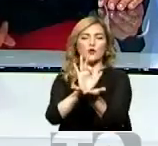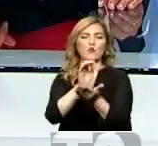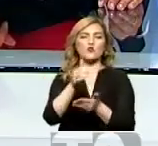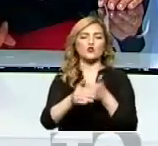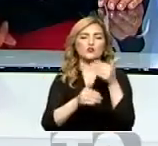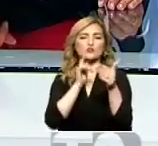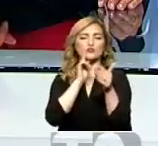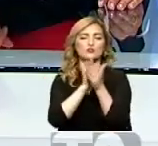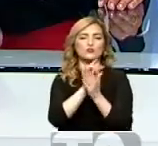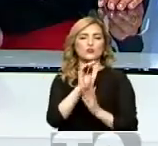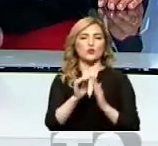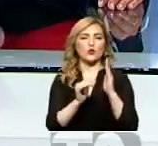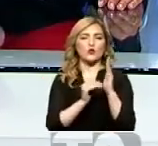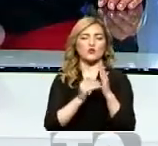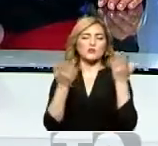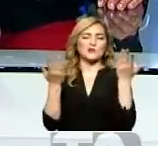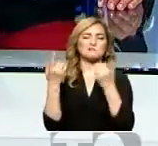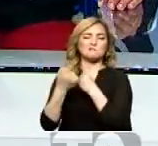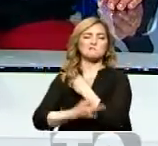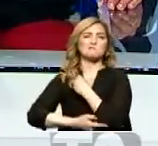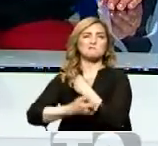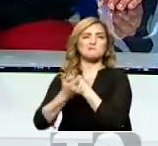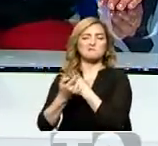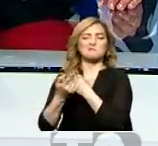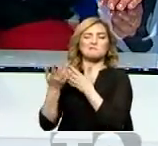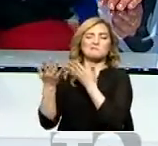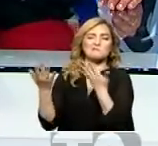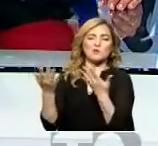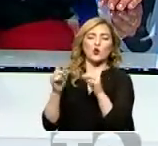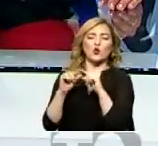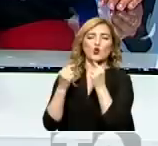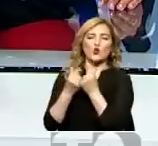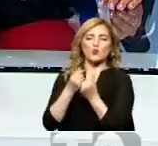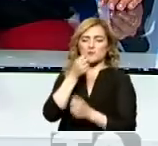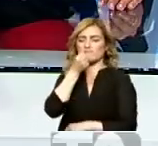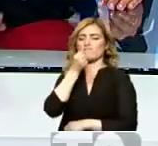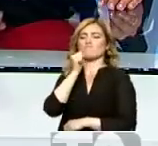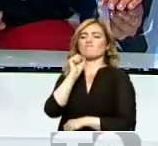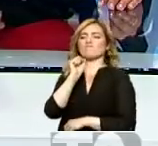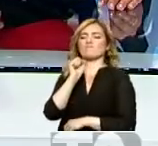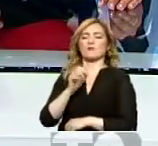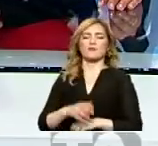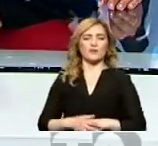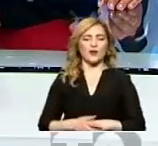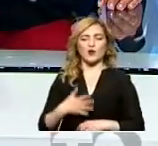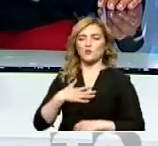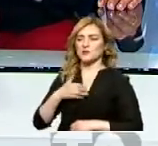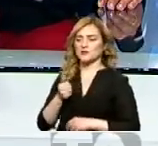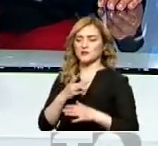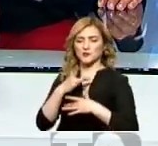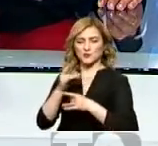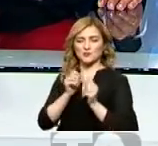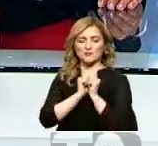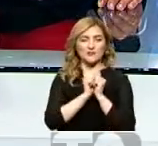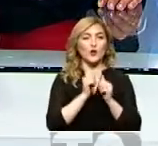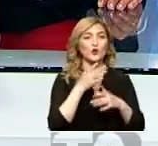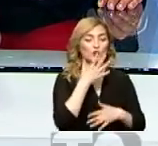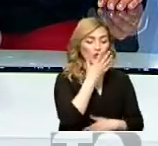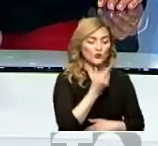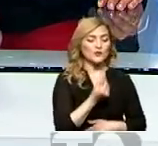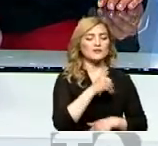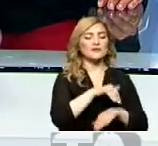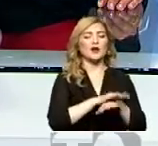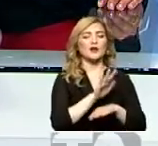creación de grupos subversivos. Hola, María Isabel. Qué gusto que nos acompañes hoy. Hola, María Gracia. El gusto es mío. Buenas tardes, amigos. A